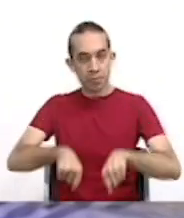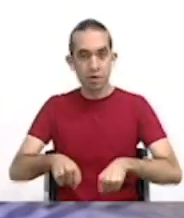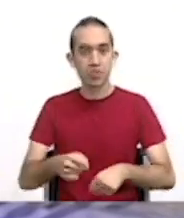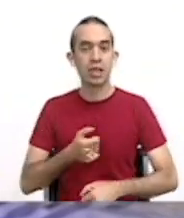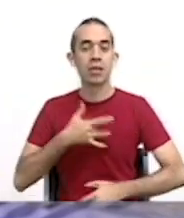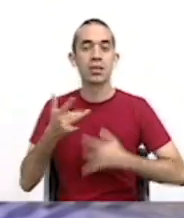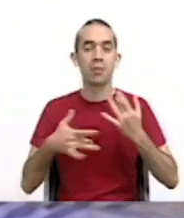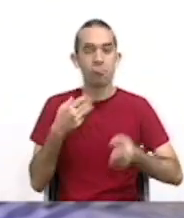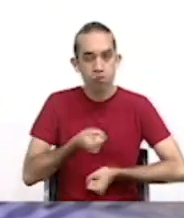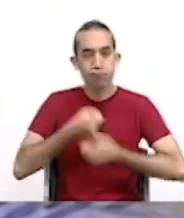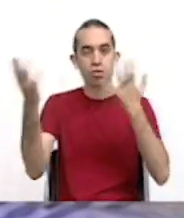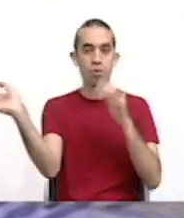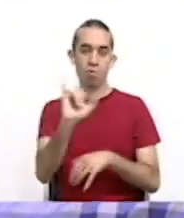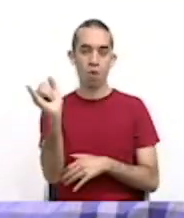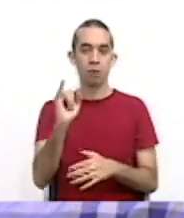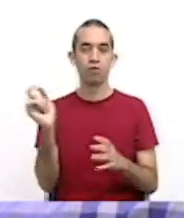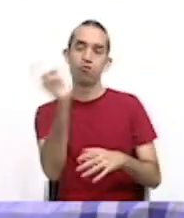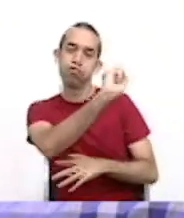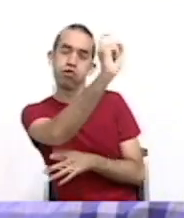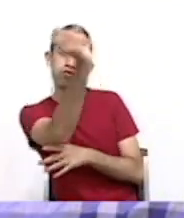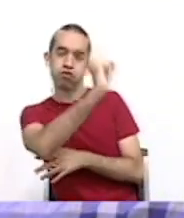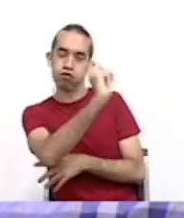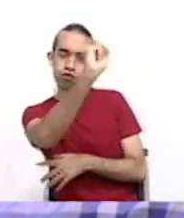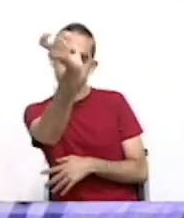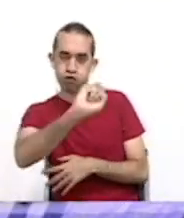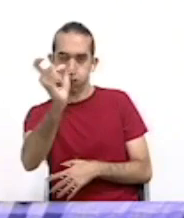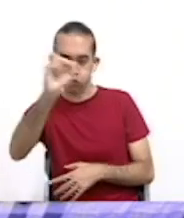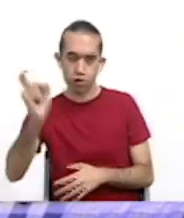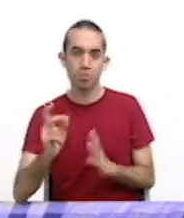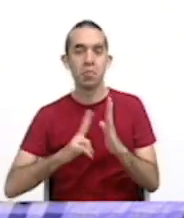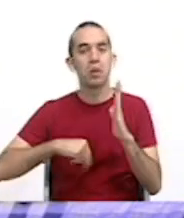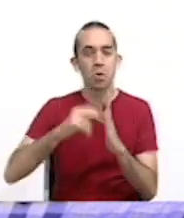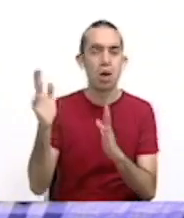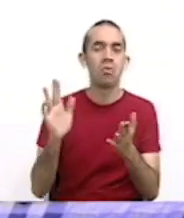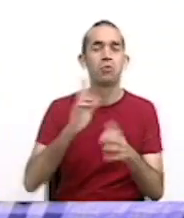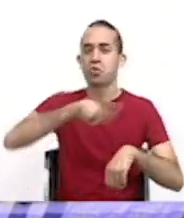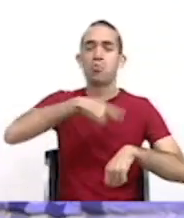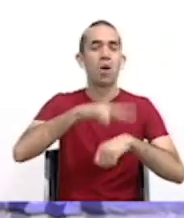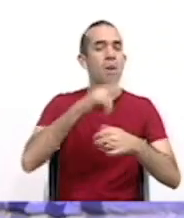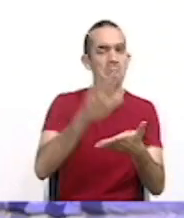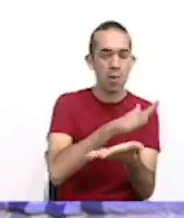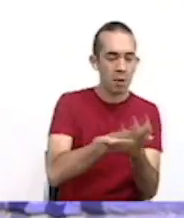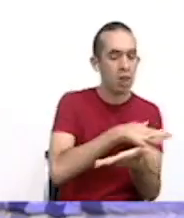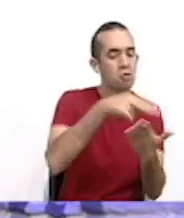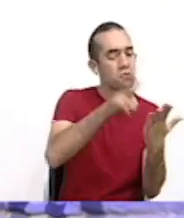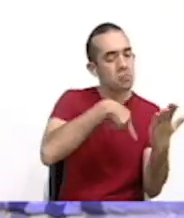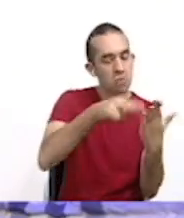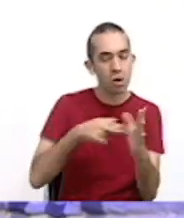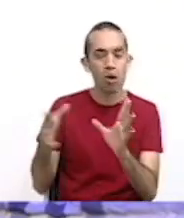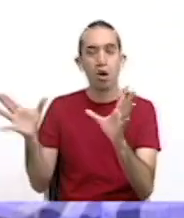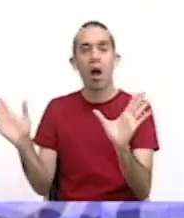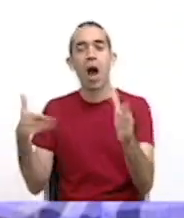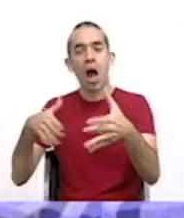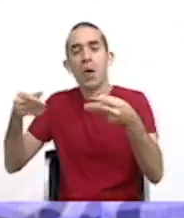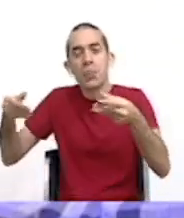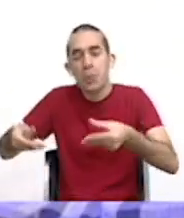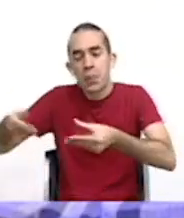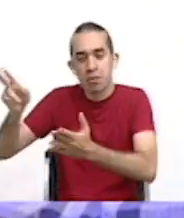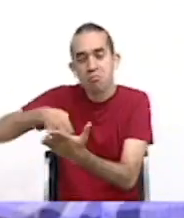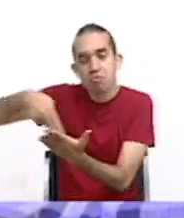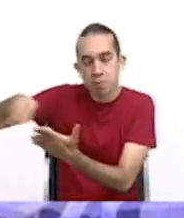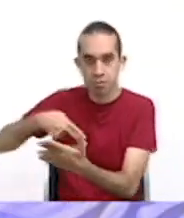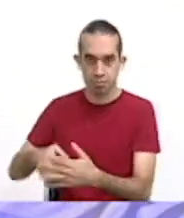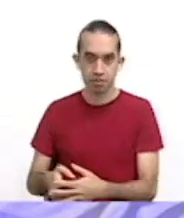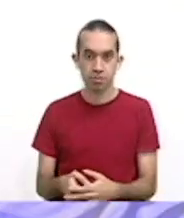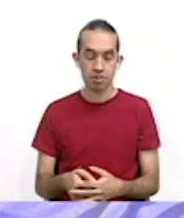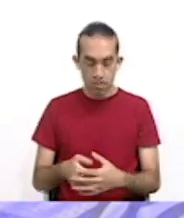sentimientos igual que un artista del graffiti, con pinturas corrientes sobre el papel o sobre el cartón. Estas son expresiones artísticas donde los creadores quieren